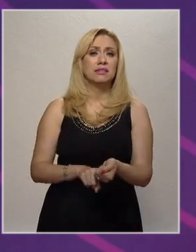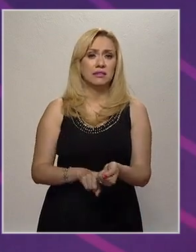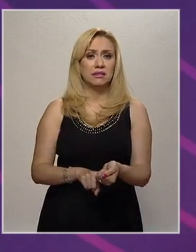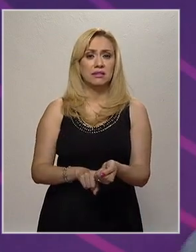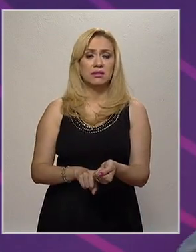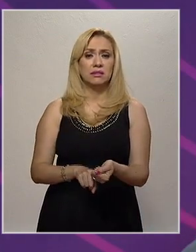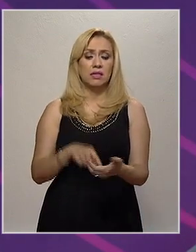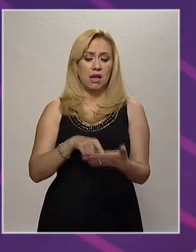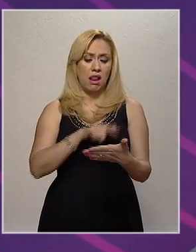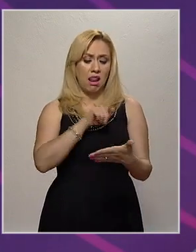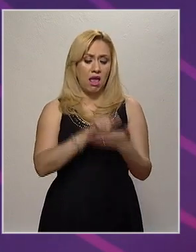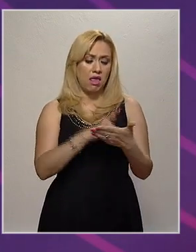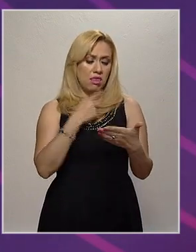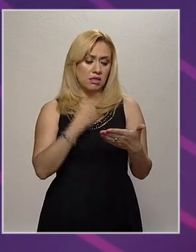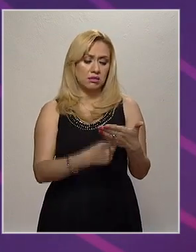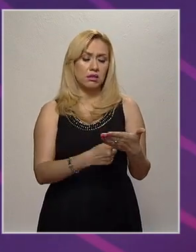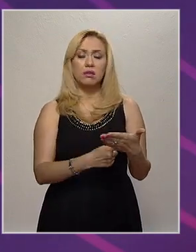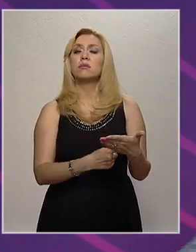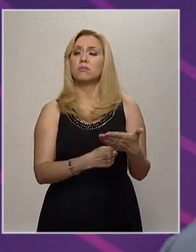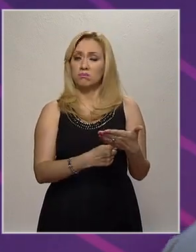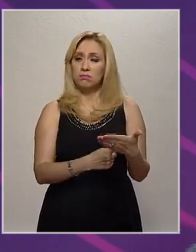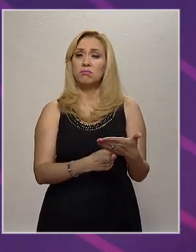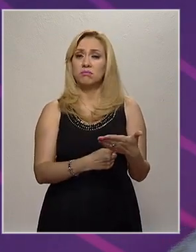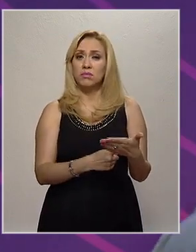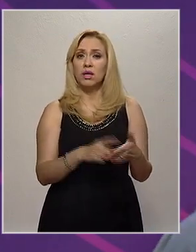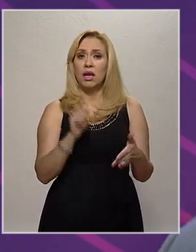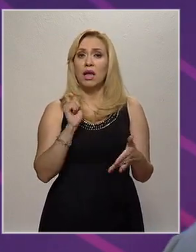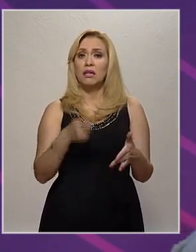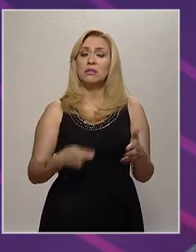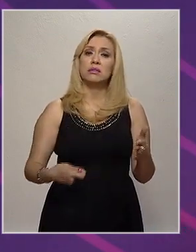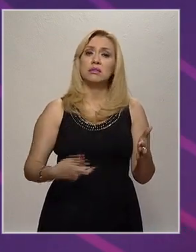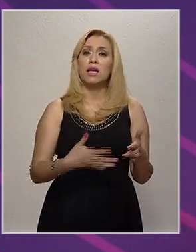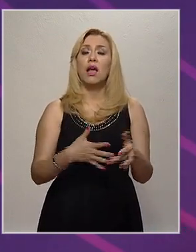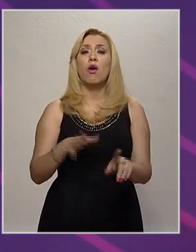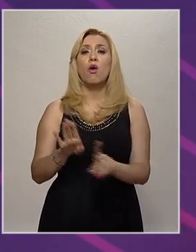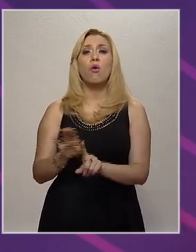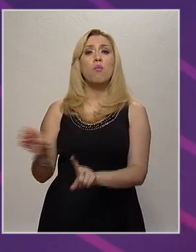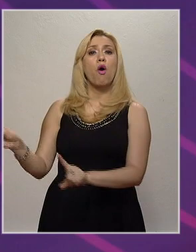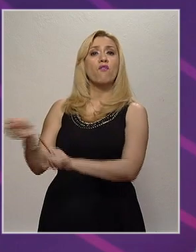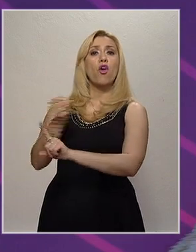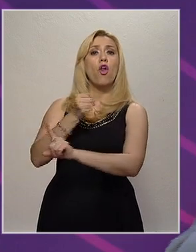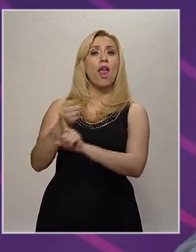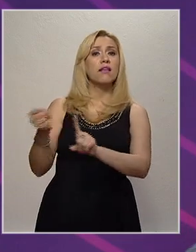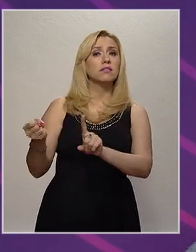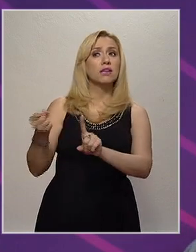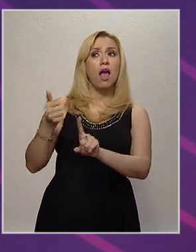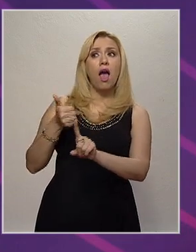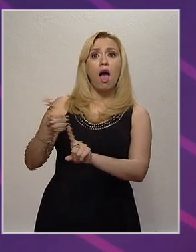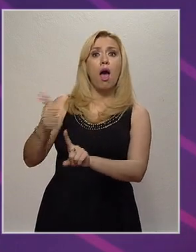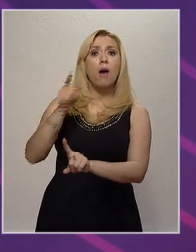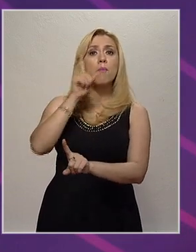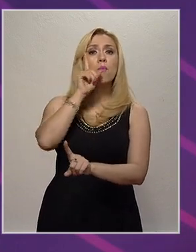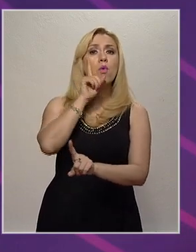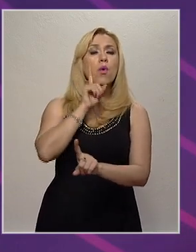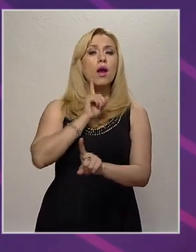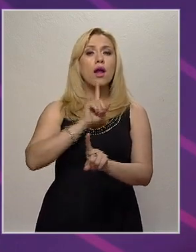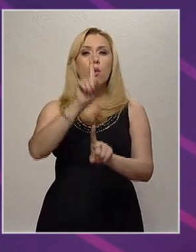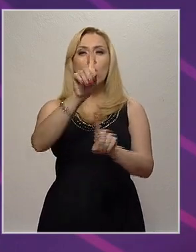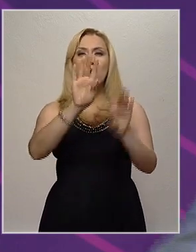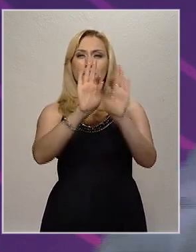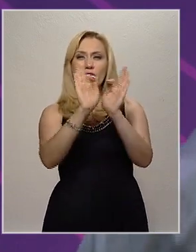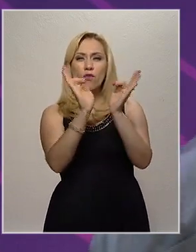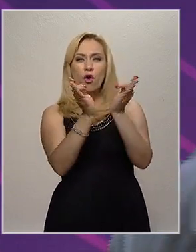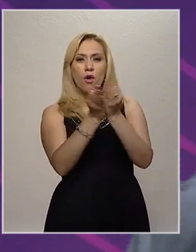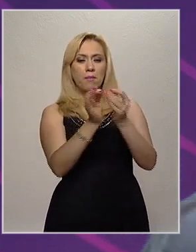términos jurídicos que no debe perderse de vista como un tipo de violencia contra las mujeres que por definición